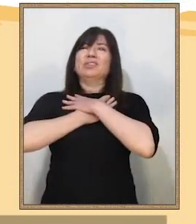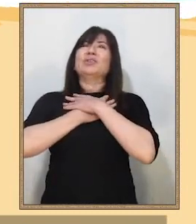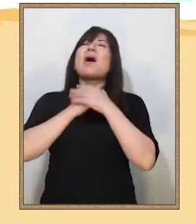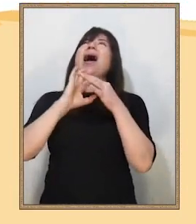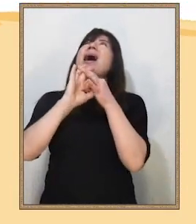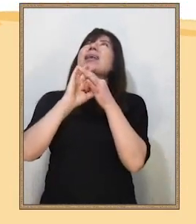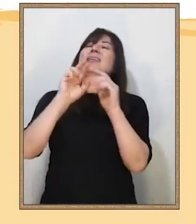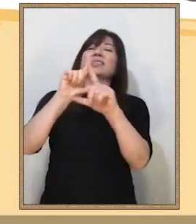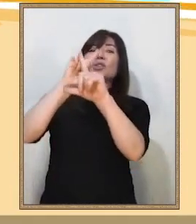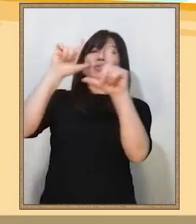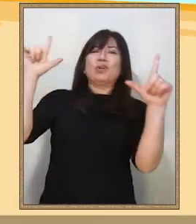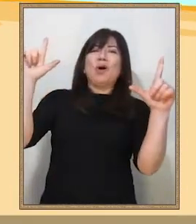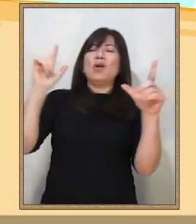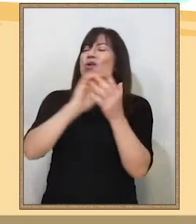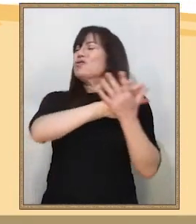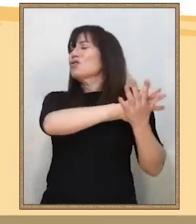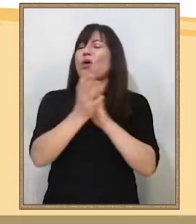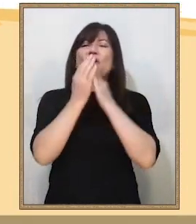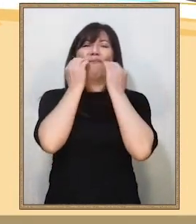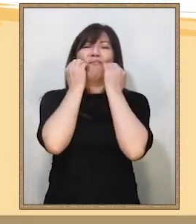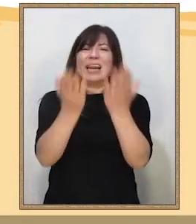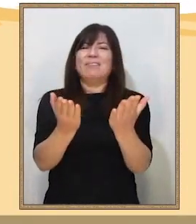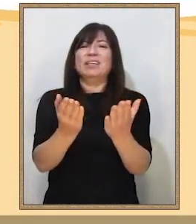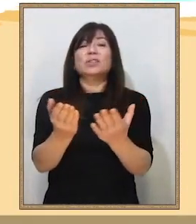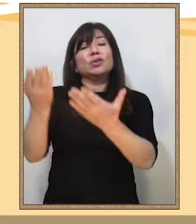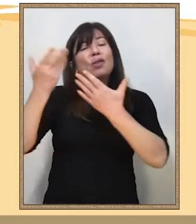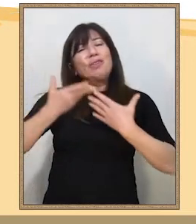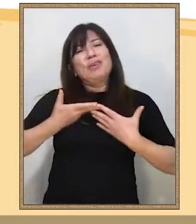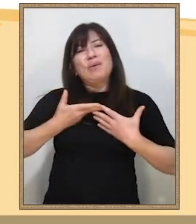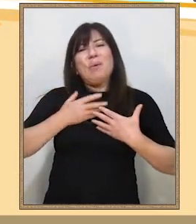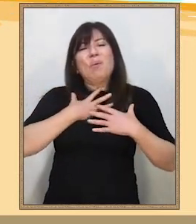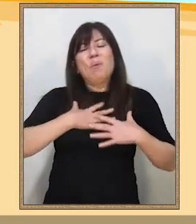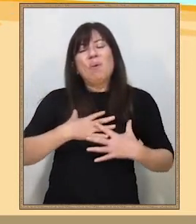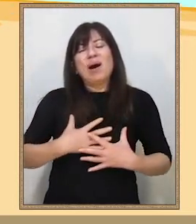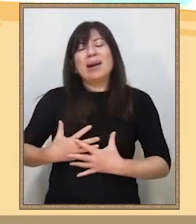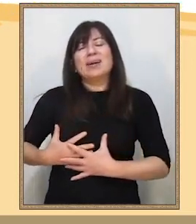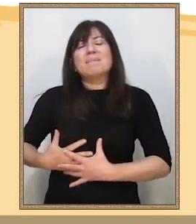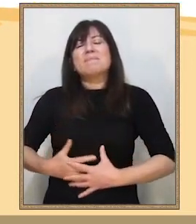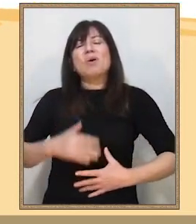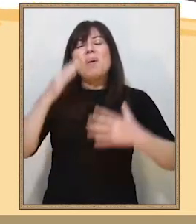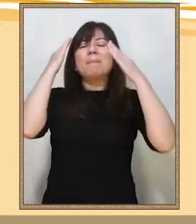sol por todos estos beneficios que nos dio a nuestro cuerpo, a nuestra